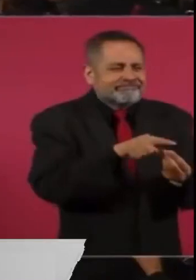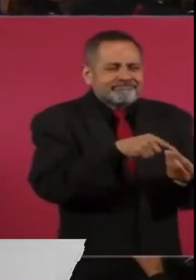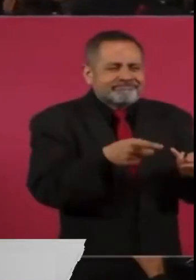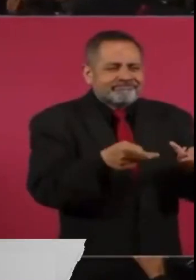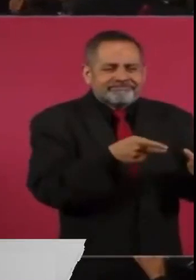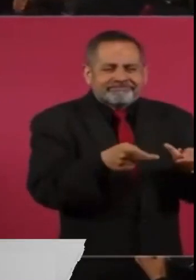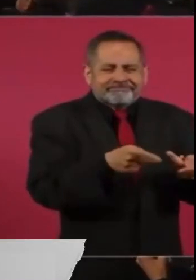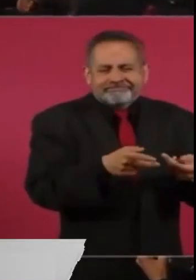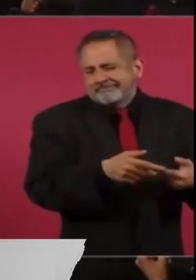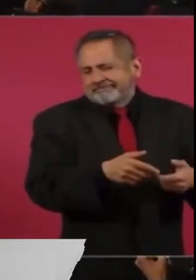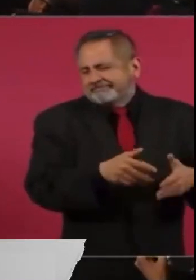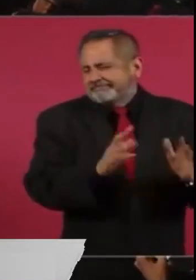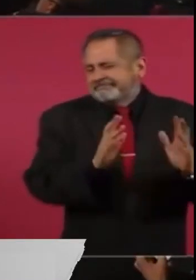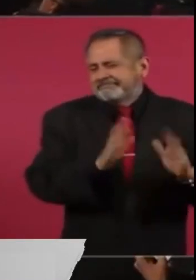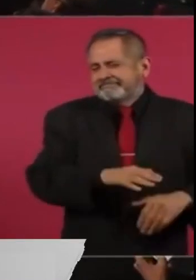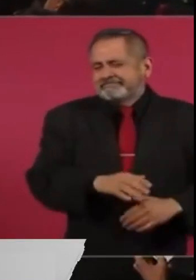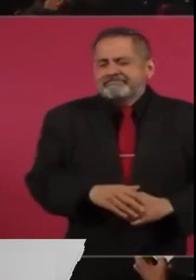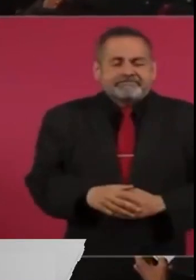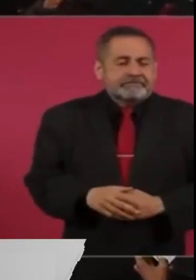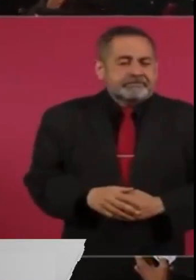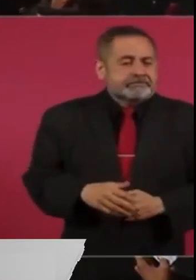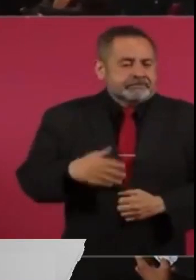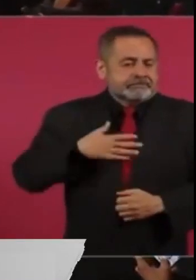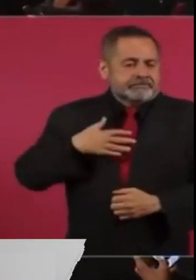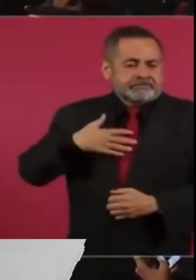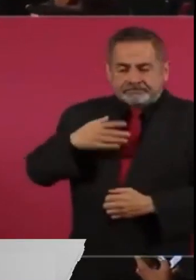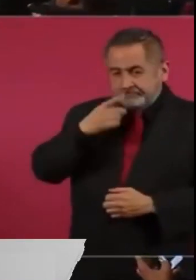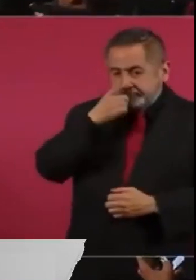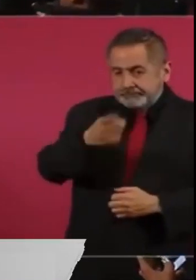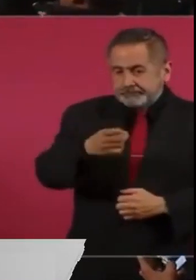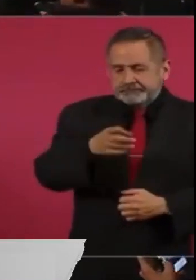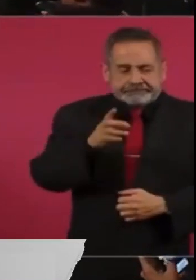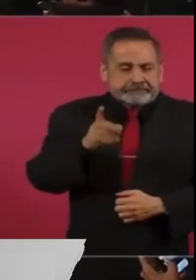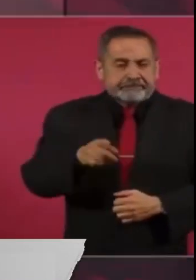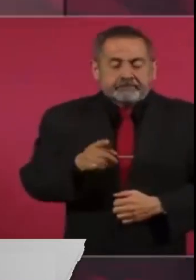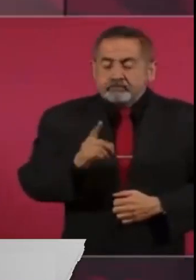más que, como dije al principio, lo más